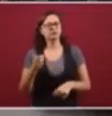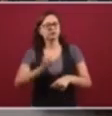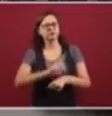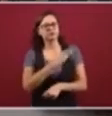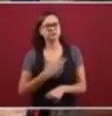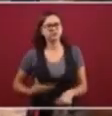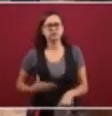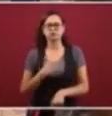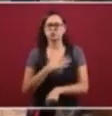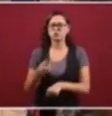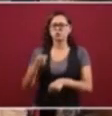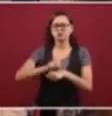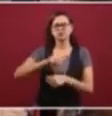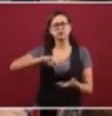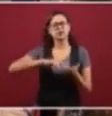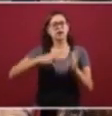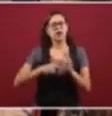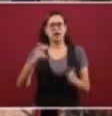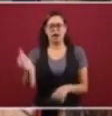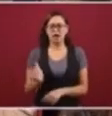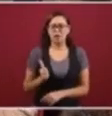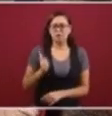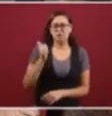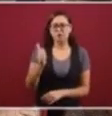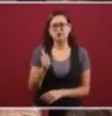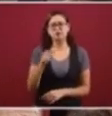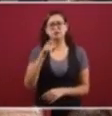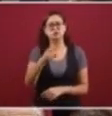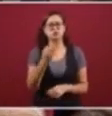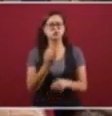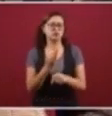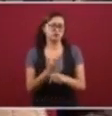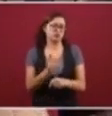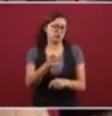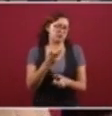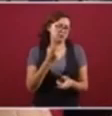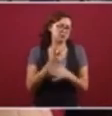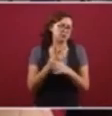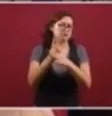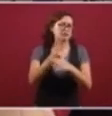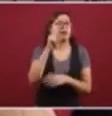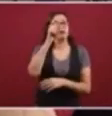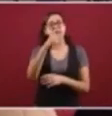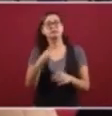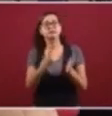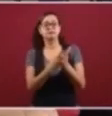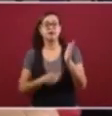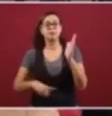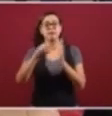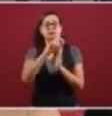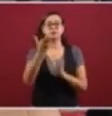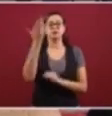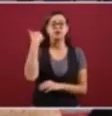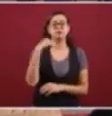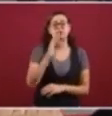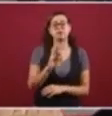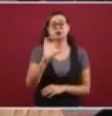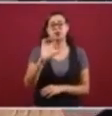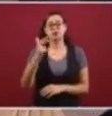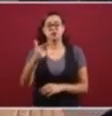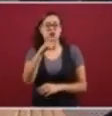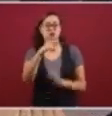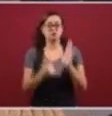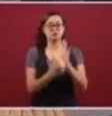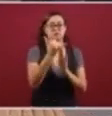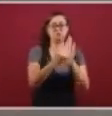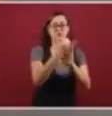bueno, aprovechando que ya tocó el tema del departamento que construyó Calderón, recuerdo que en el 2002 él quiso poner un